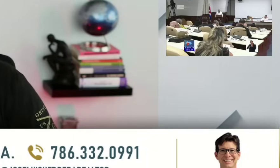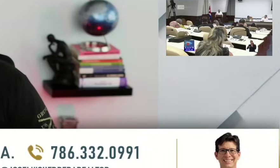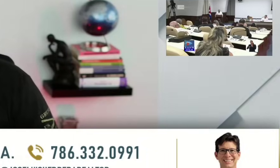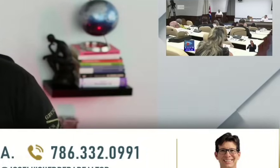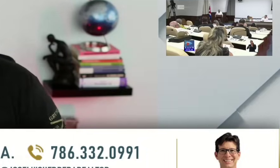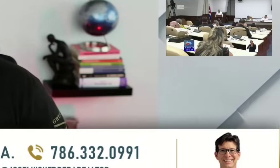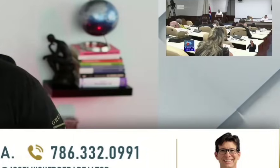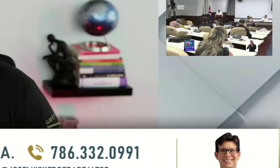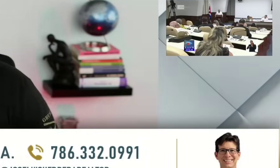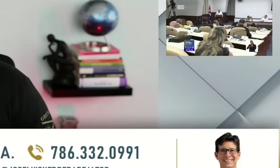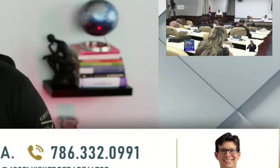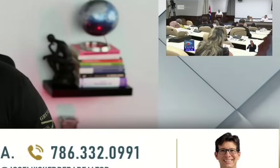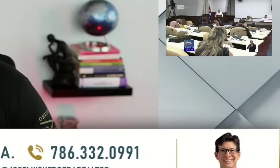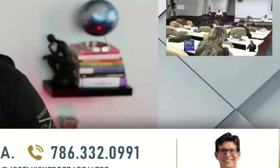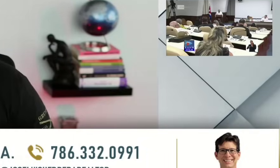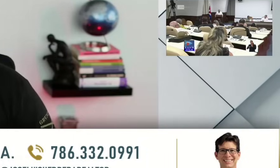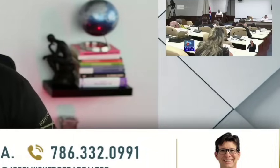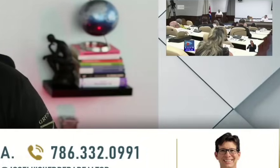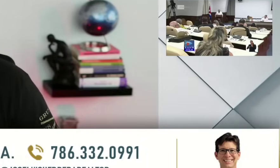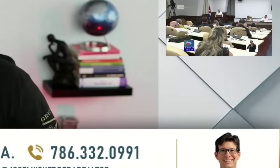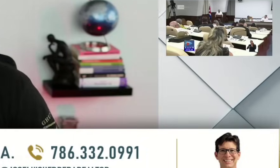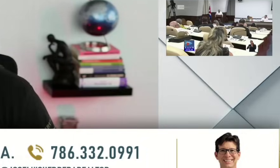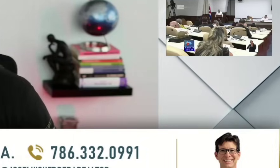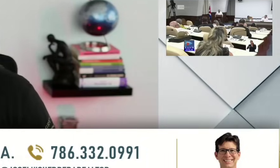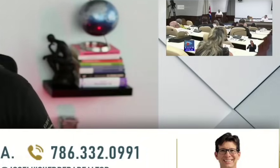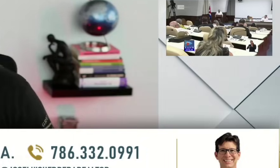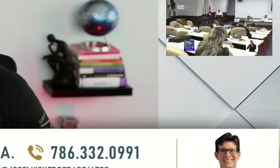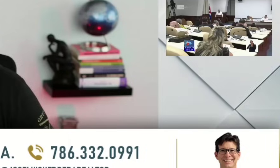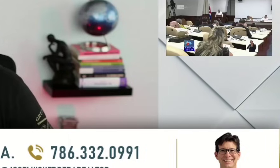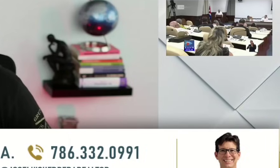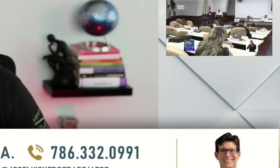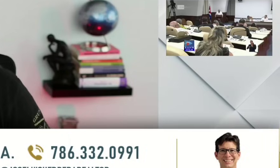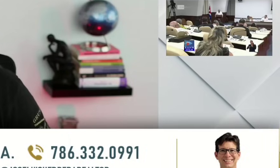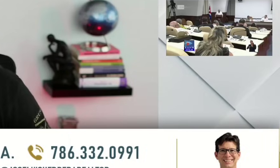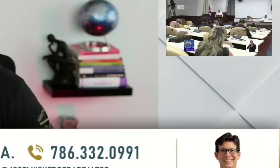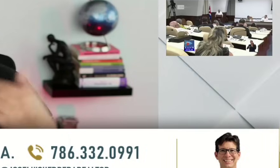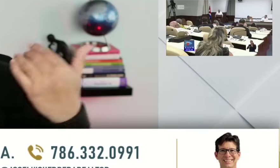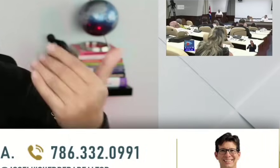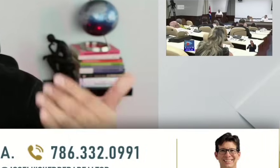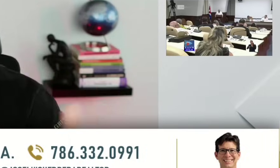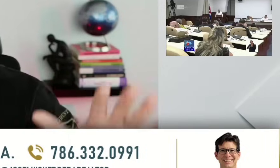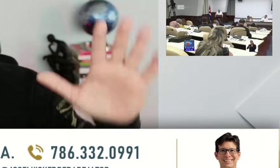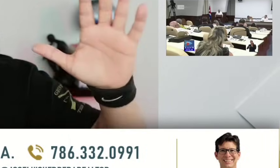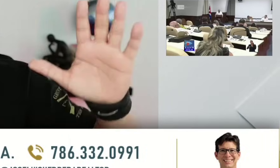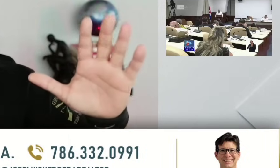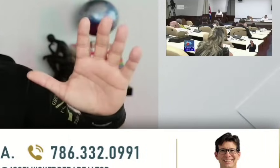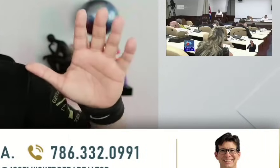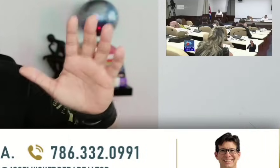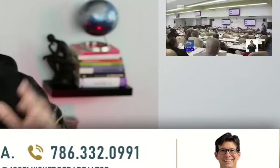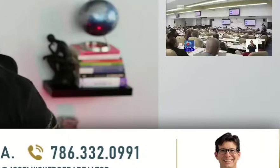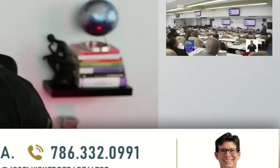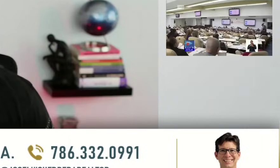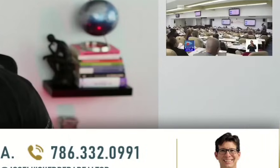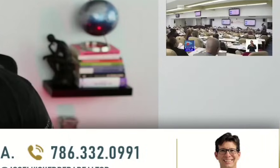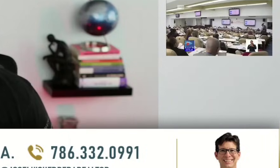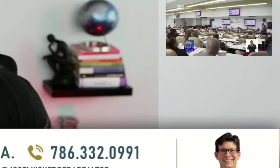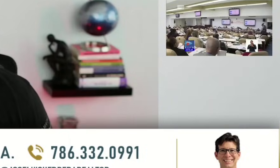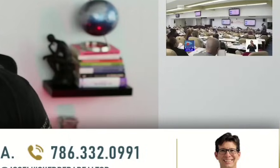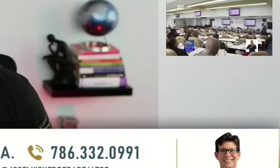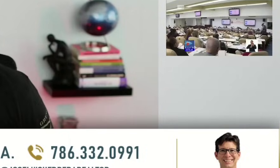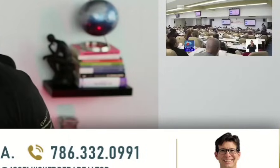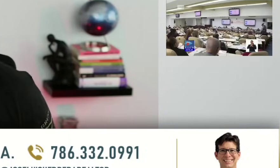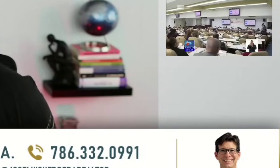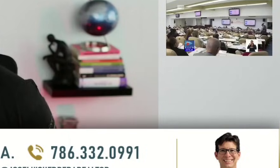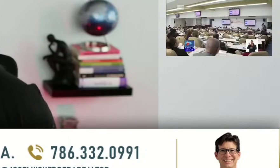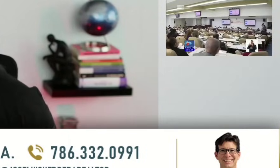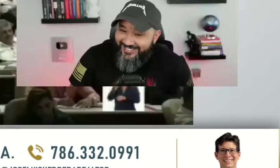Uruguay ustedes viven en la propiedad de la familia esa a Mitades de Susana vaya si se les puede llamar hacendados no